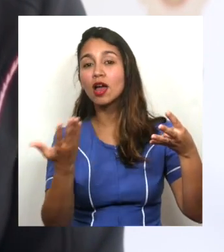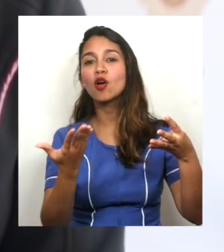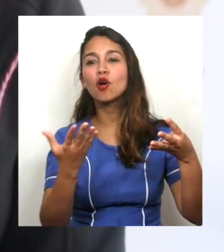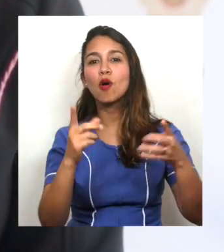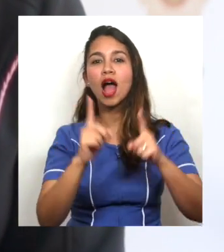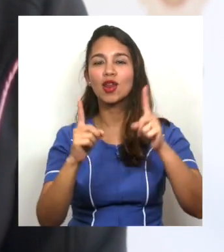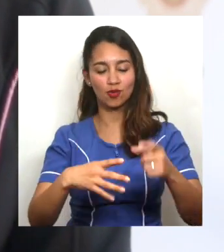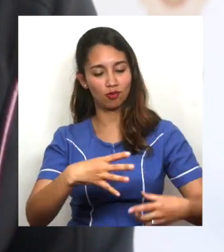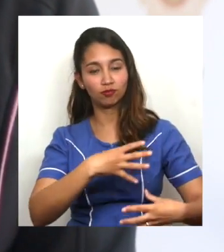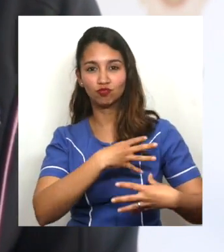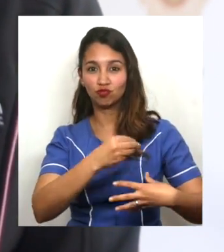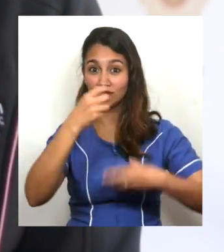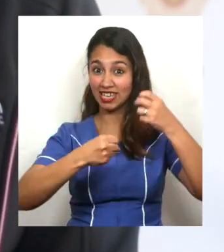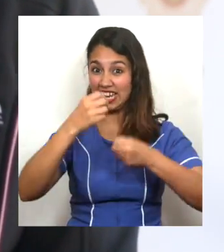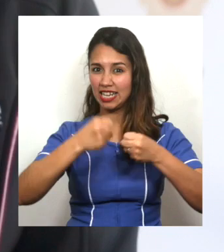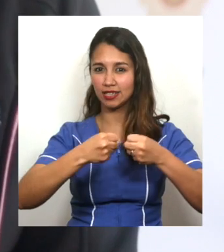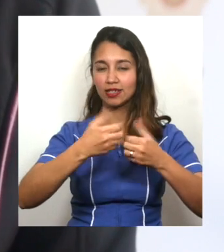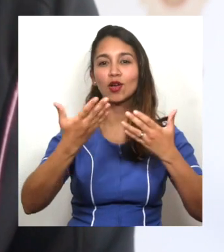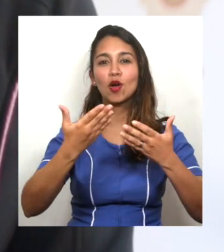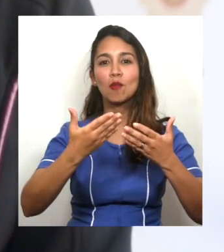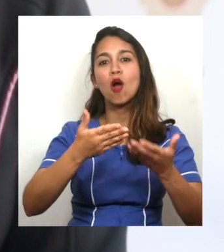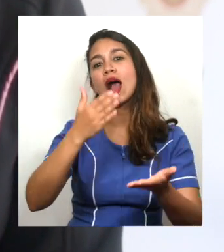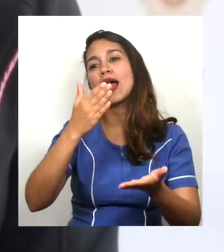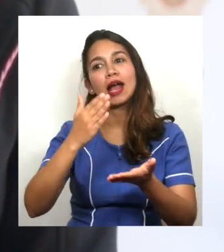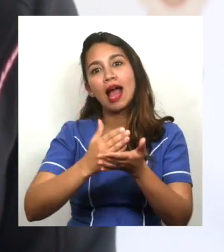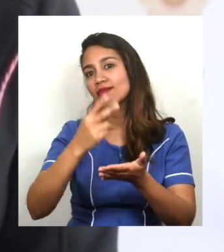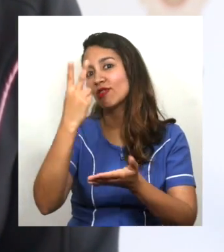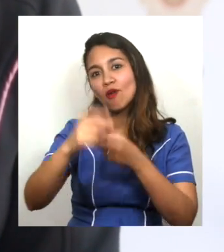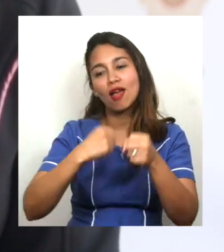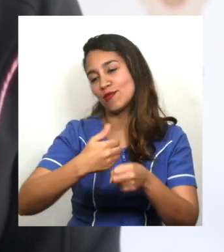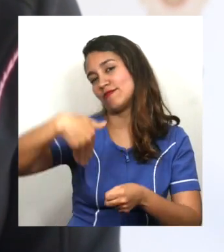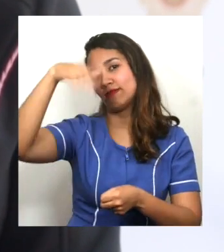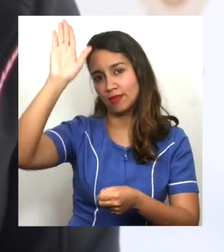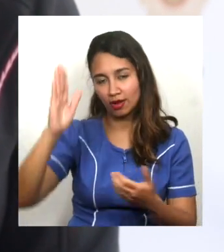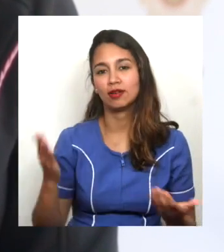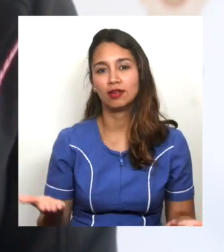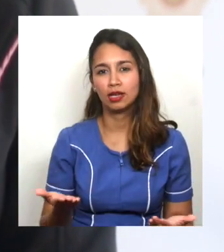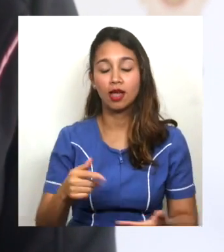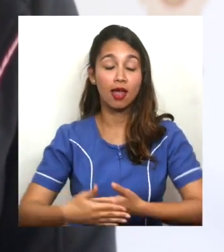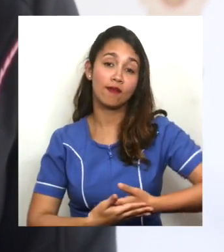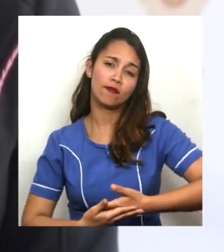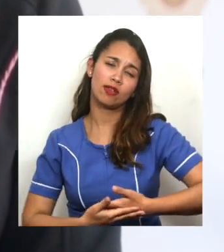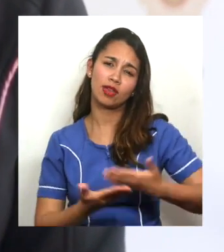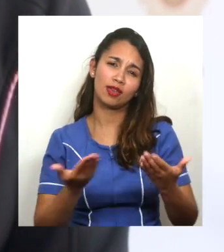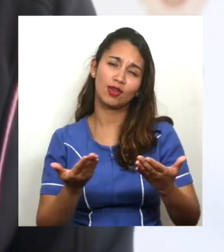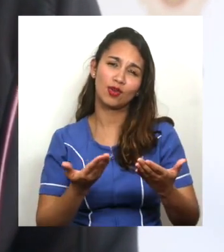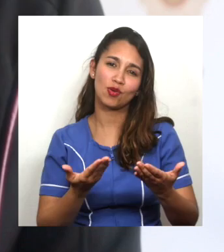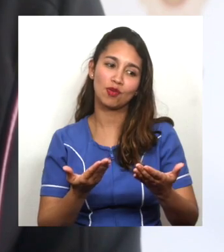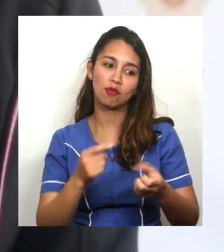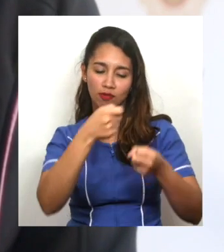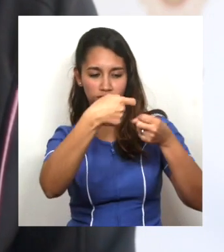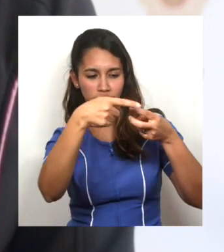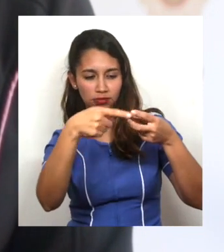la lactancia extendida, entendiendo este concepto a la lactancia que se da más allá de los 2 años. En el caso del bebé,